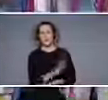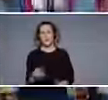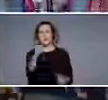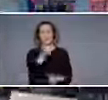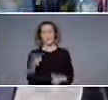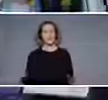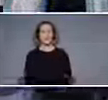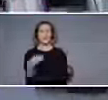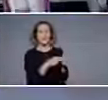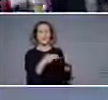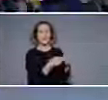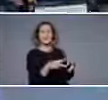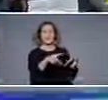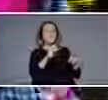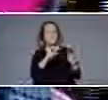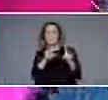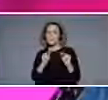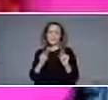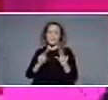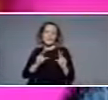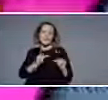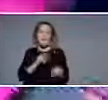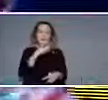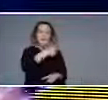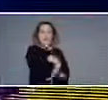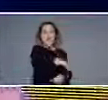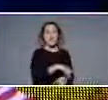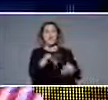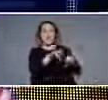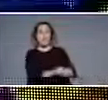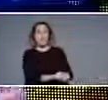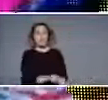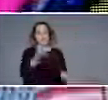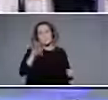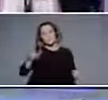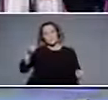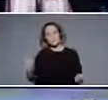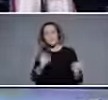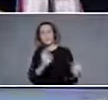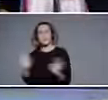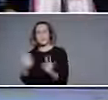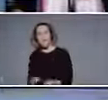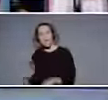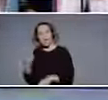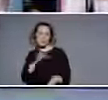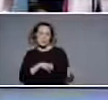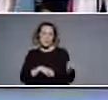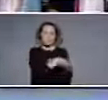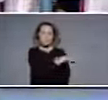enchufado, que ocupando está un puesto sin estar preparado.